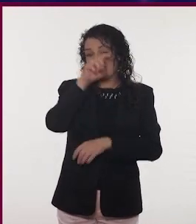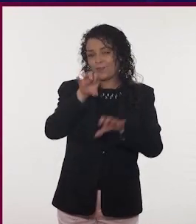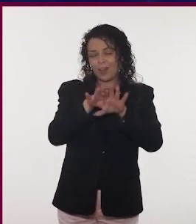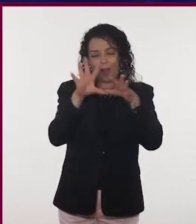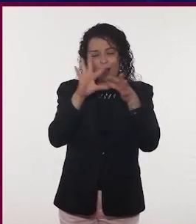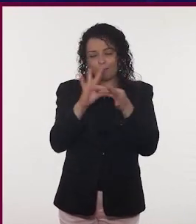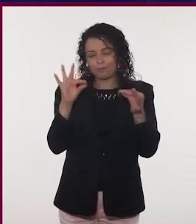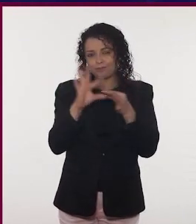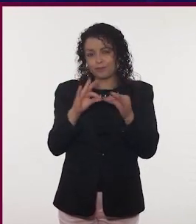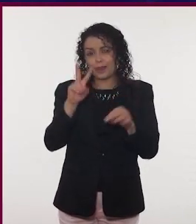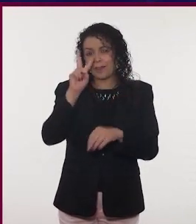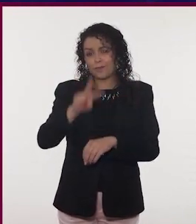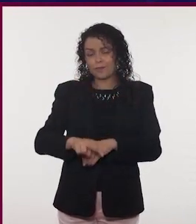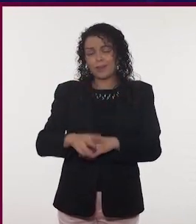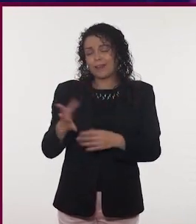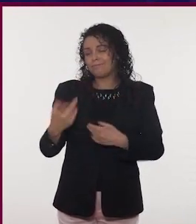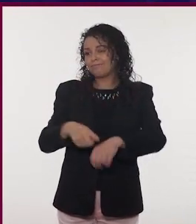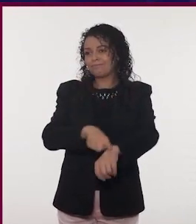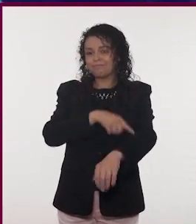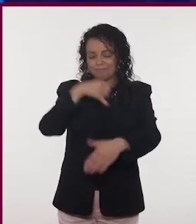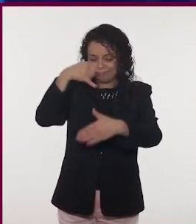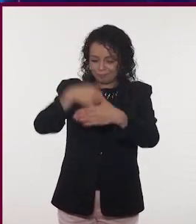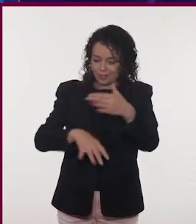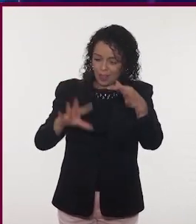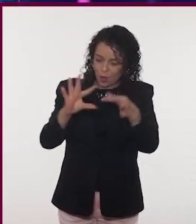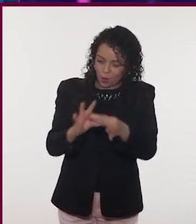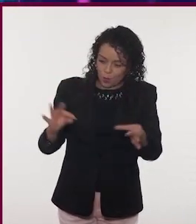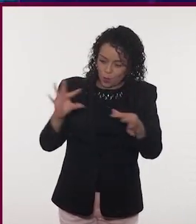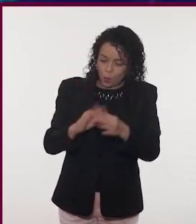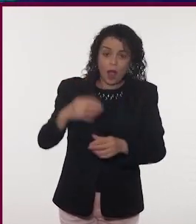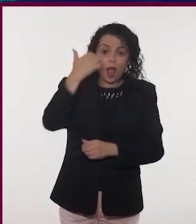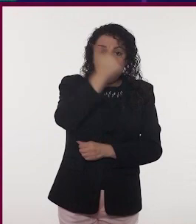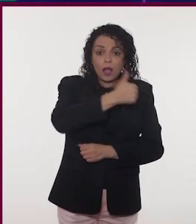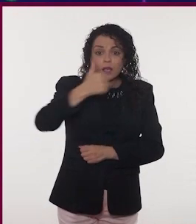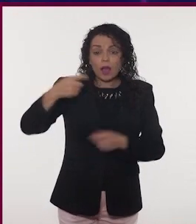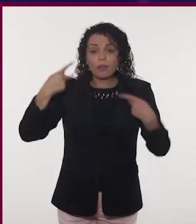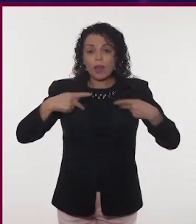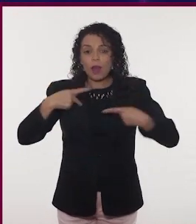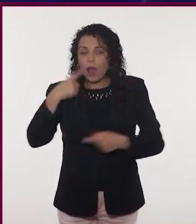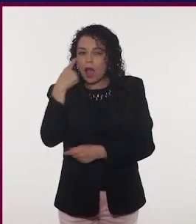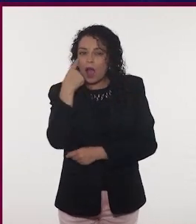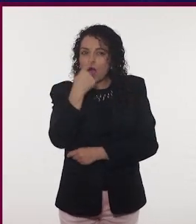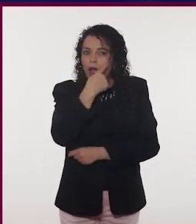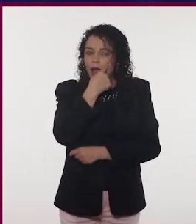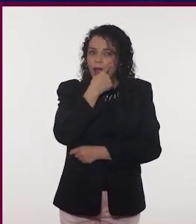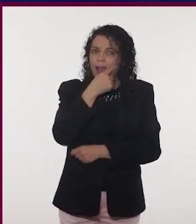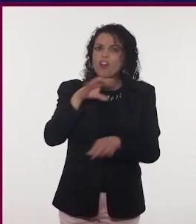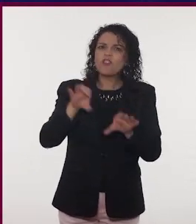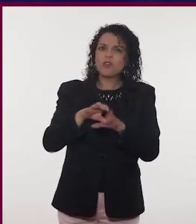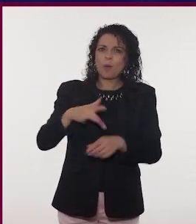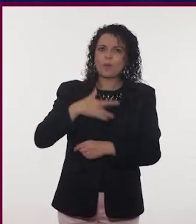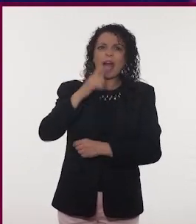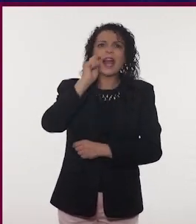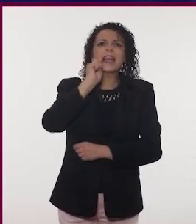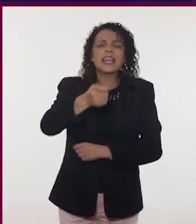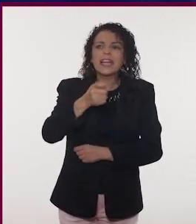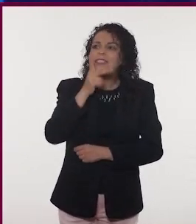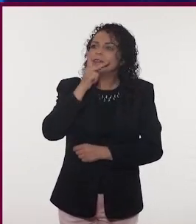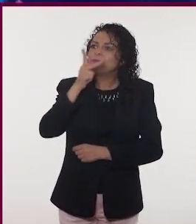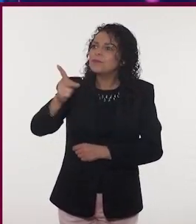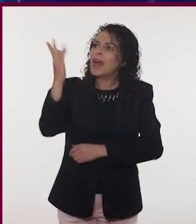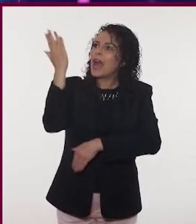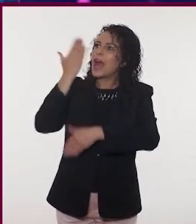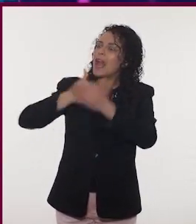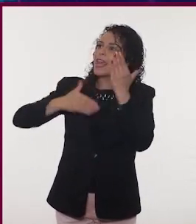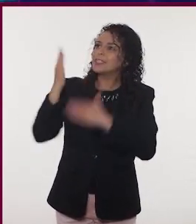persona puede definir el éxito de diferente manera. Incluso si le